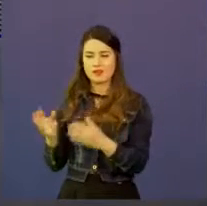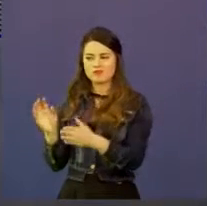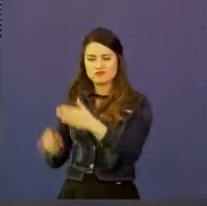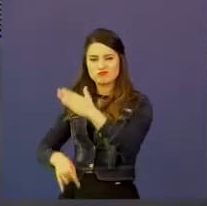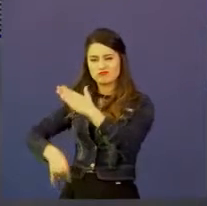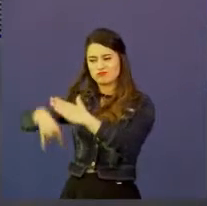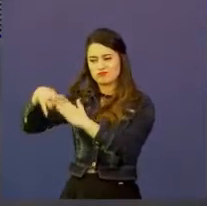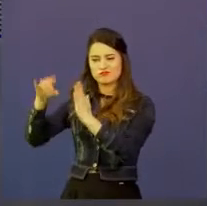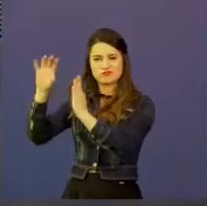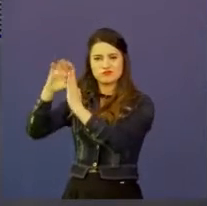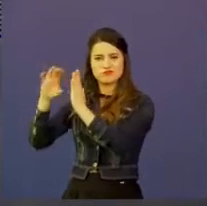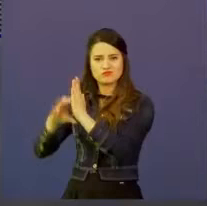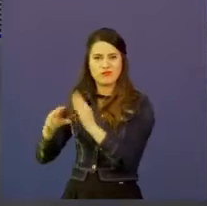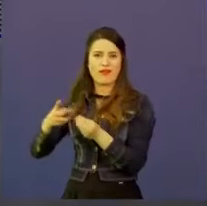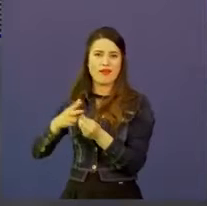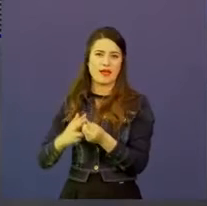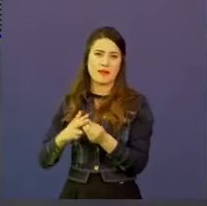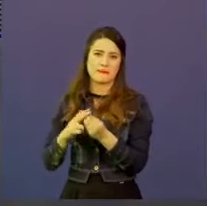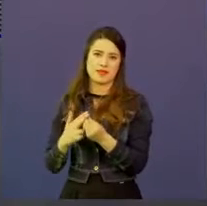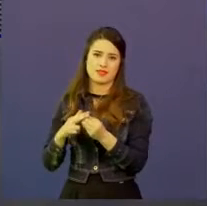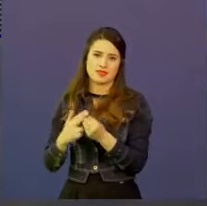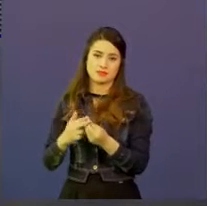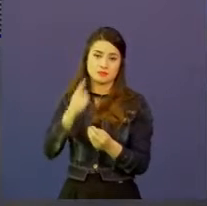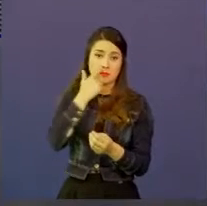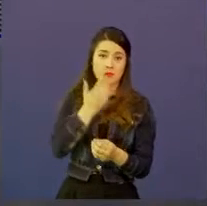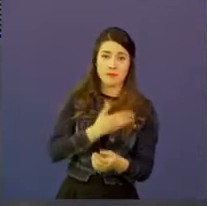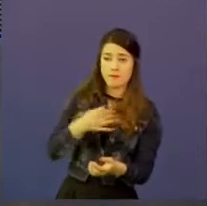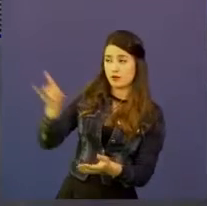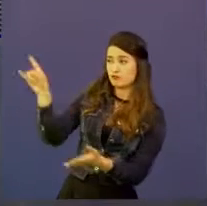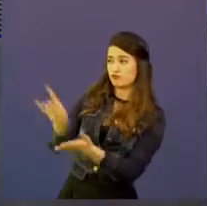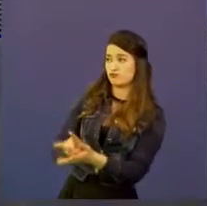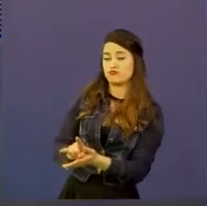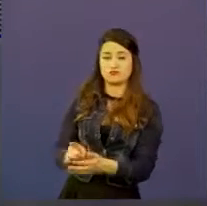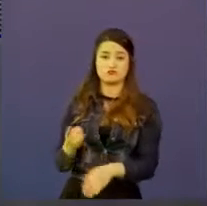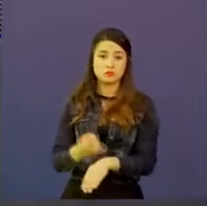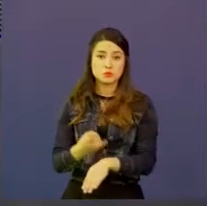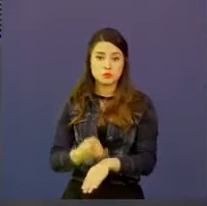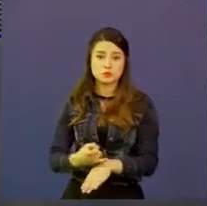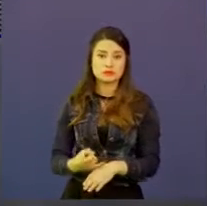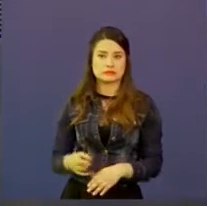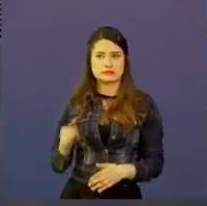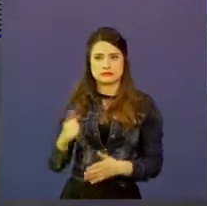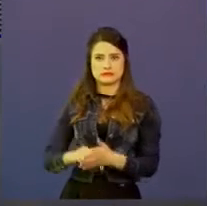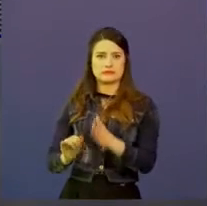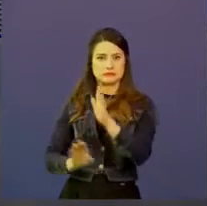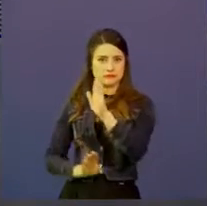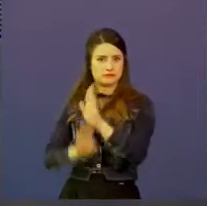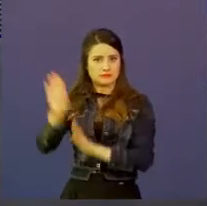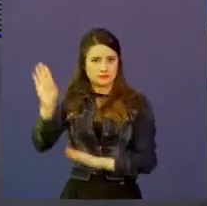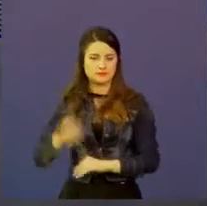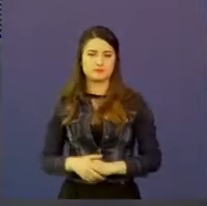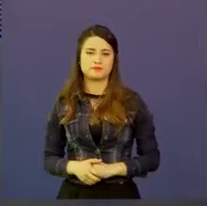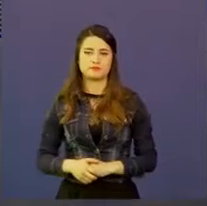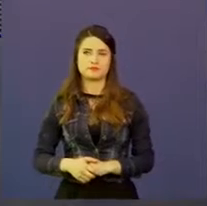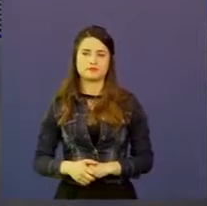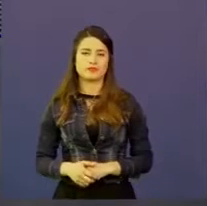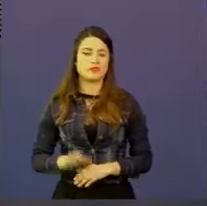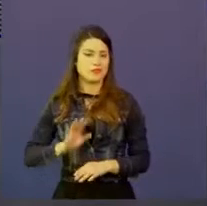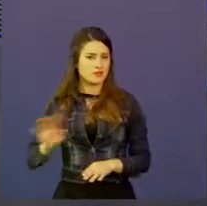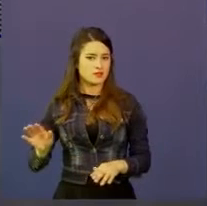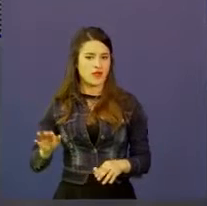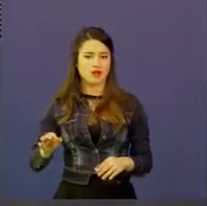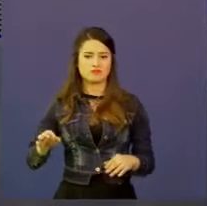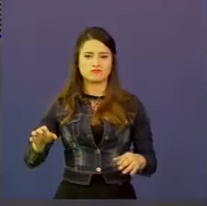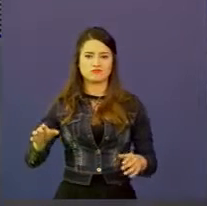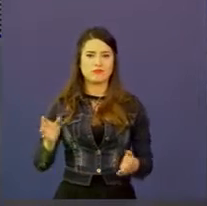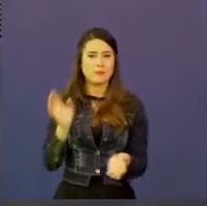para los padres, y creo que eso es uno de los principales avances, adicional a la formación que estamos teniendo en terreno, a la formación presencial, a todo ese equipo